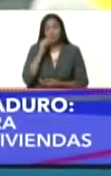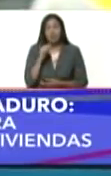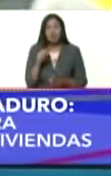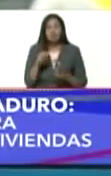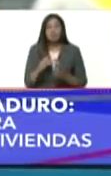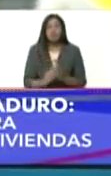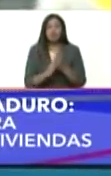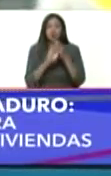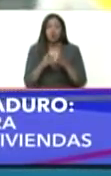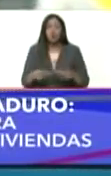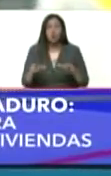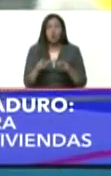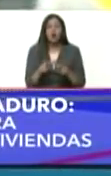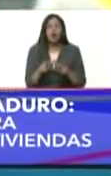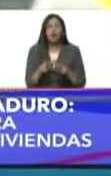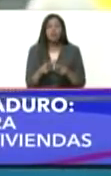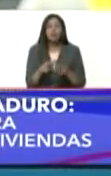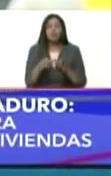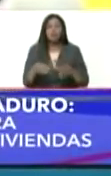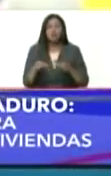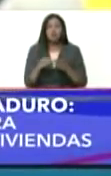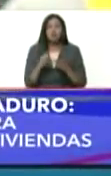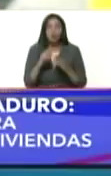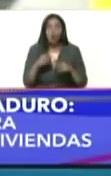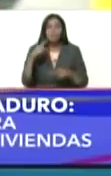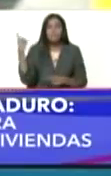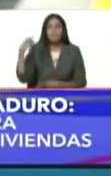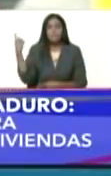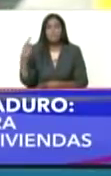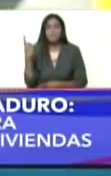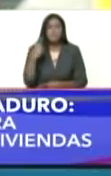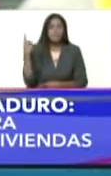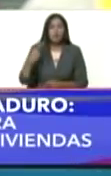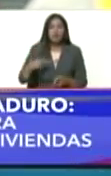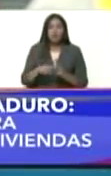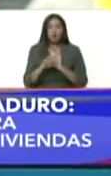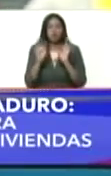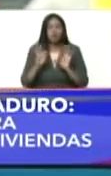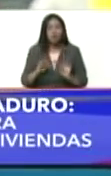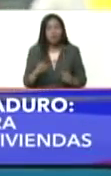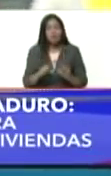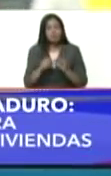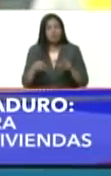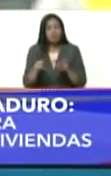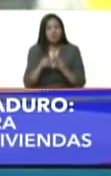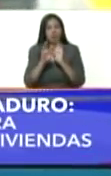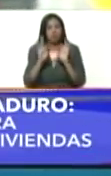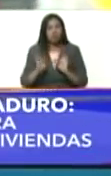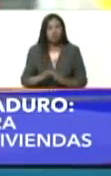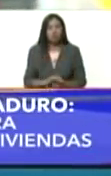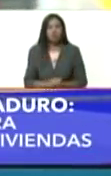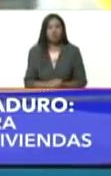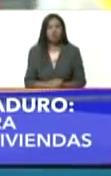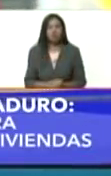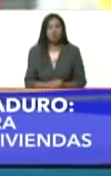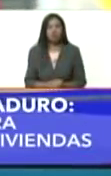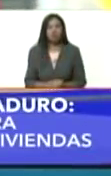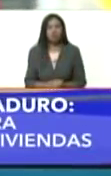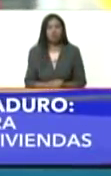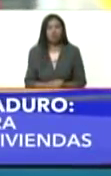Centro de Mantenimiento y Reparación de Helicópteros Multipropósitos. Muy bien, sigan adelante. Con